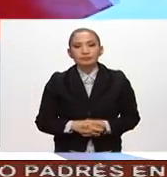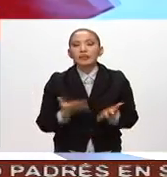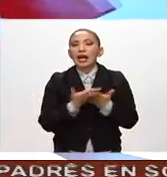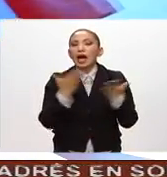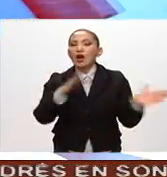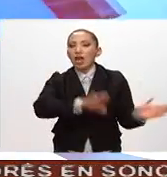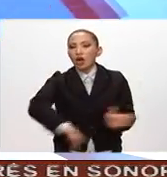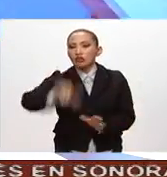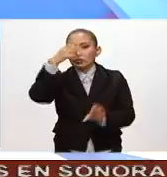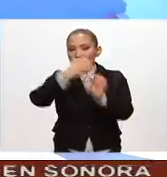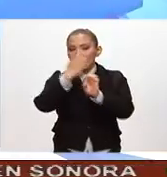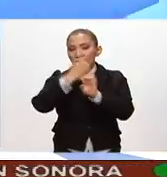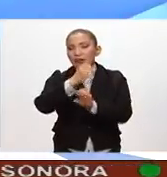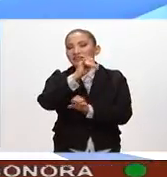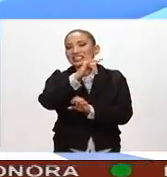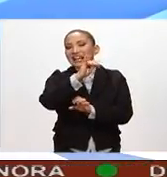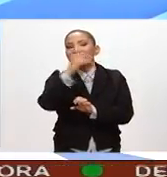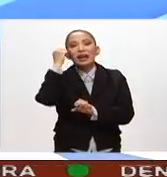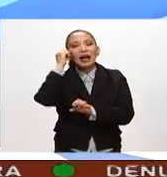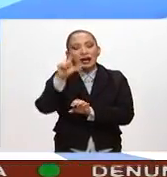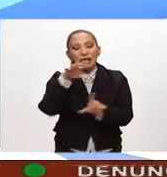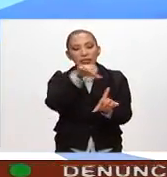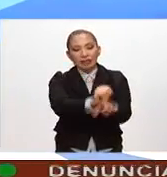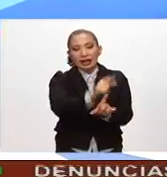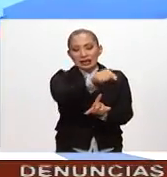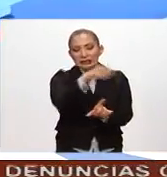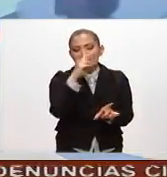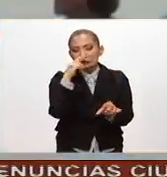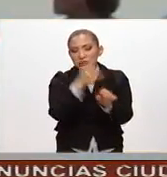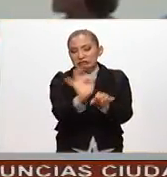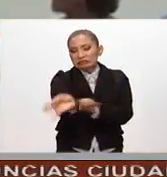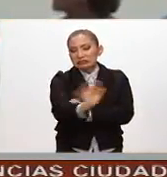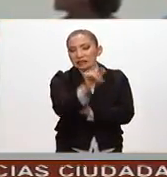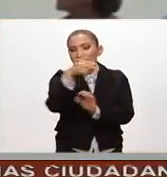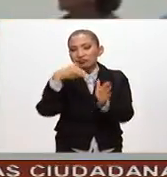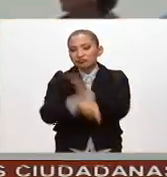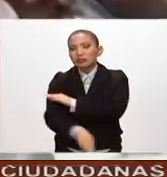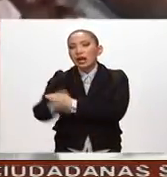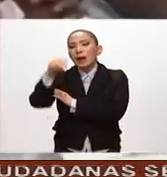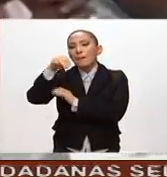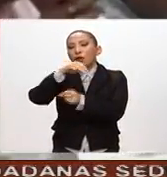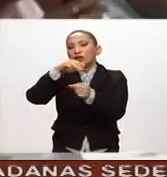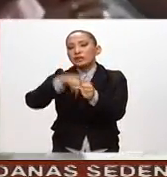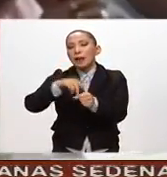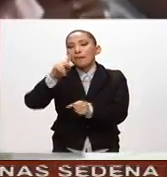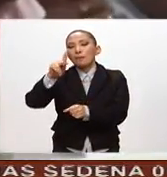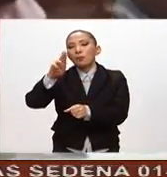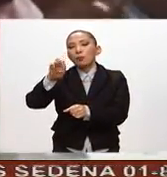Vámonos a otros estados. La Fiscalía de Guerrero detuvo al presunto responsable del asesinato del presidente municipal de